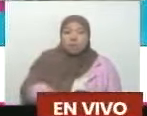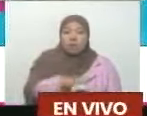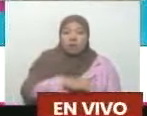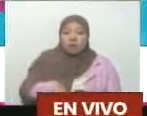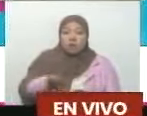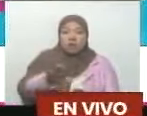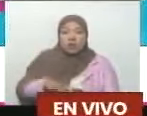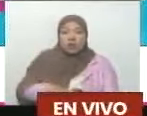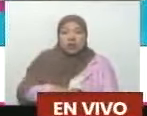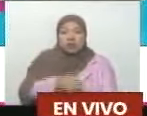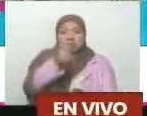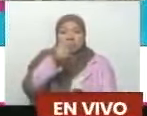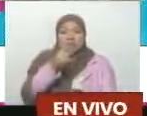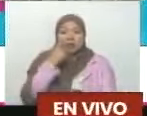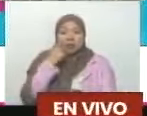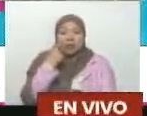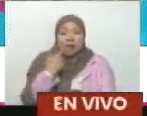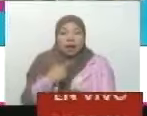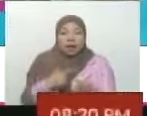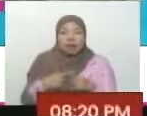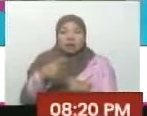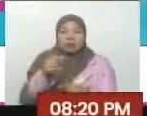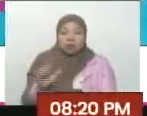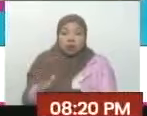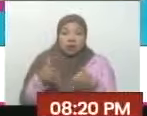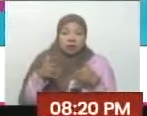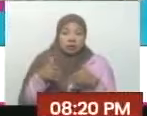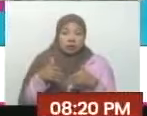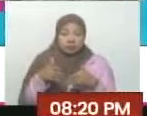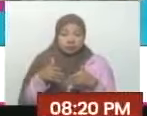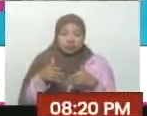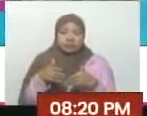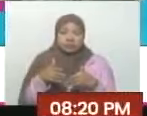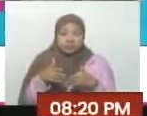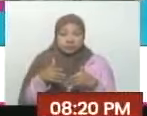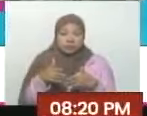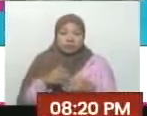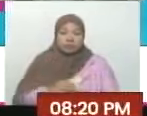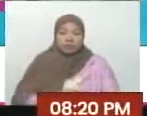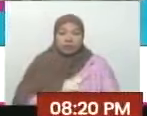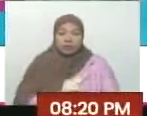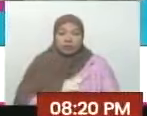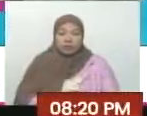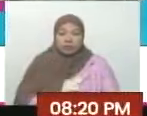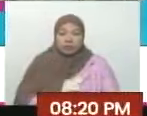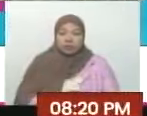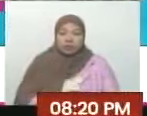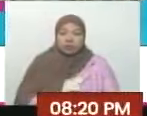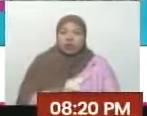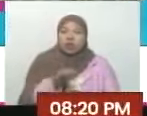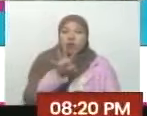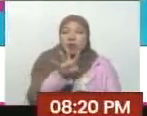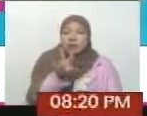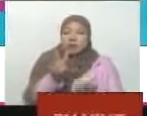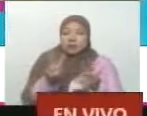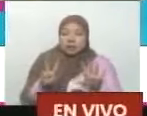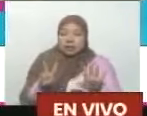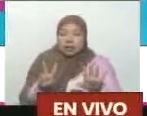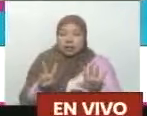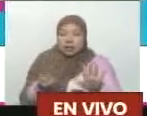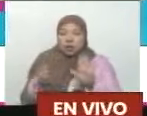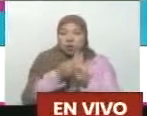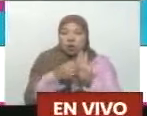récord. Nos ganaron. Nosotros teníamos el récord de haber derrotado en 47 horas un golpe de